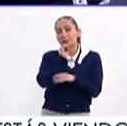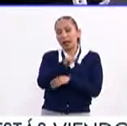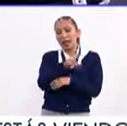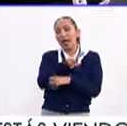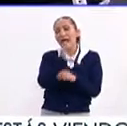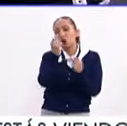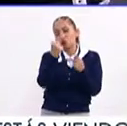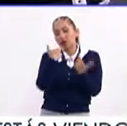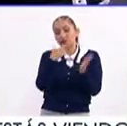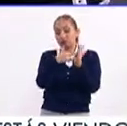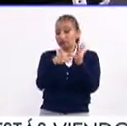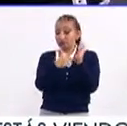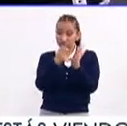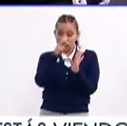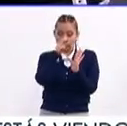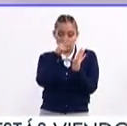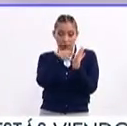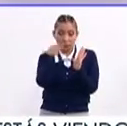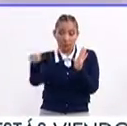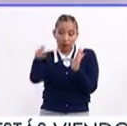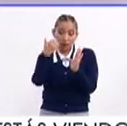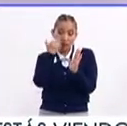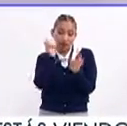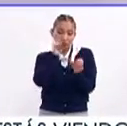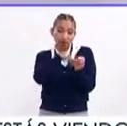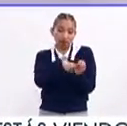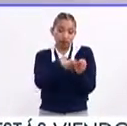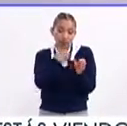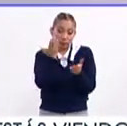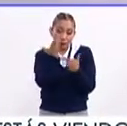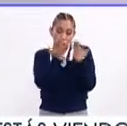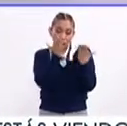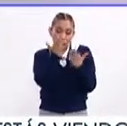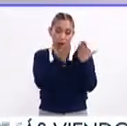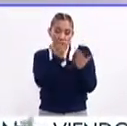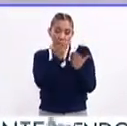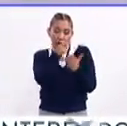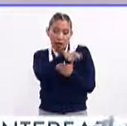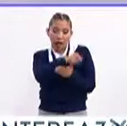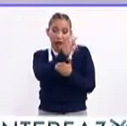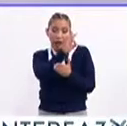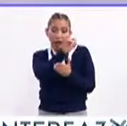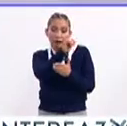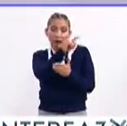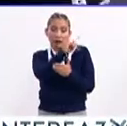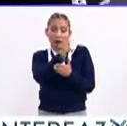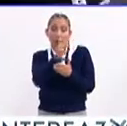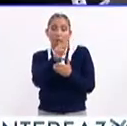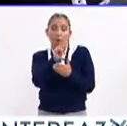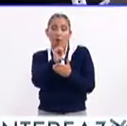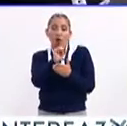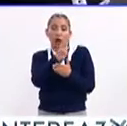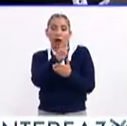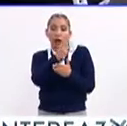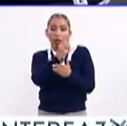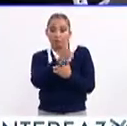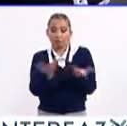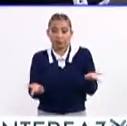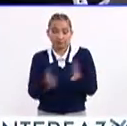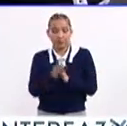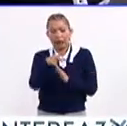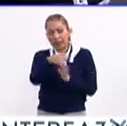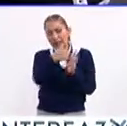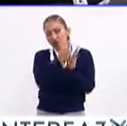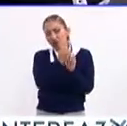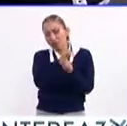hay ciertas exigencias para quienes buscan entrar a estudiar algún posgrado en Flaxo. Así que, pues ahí